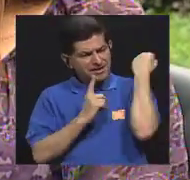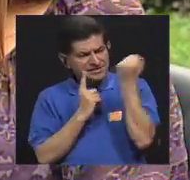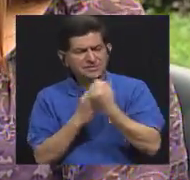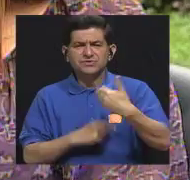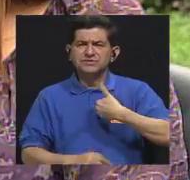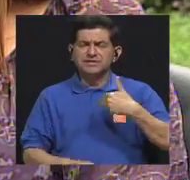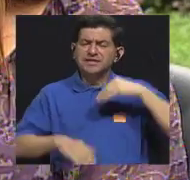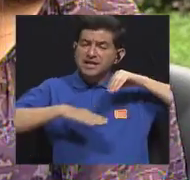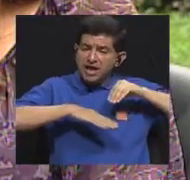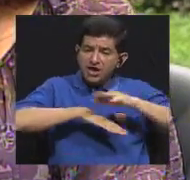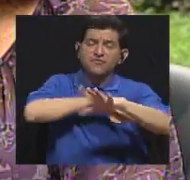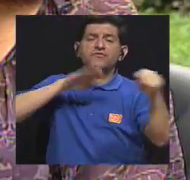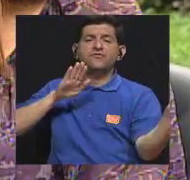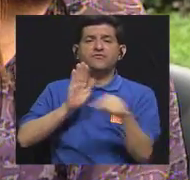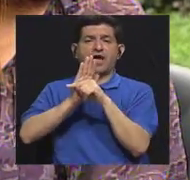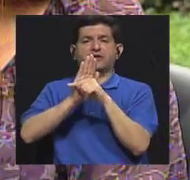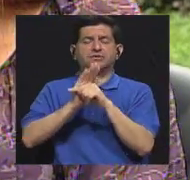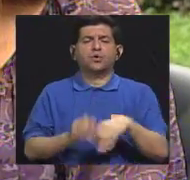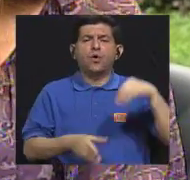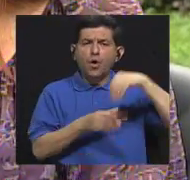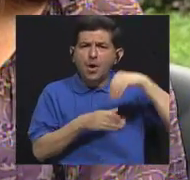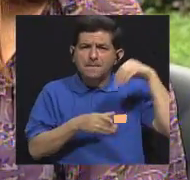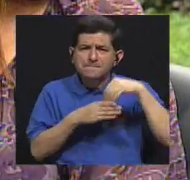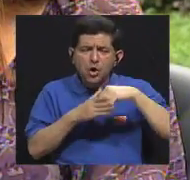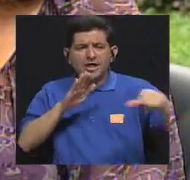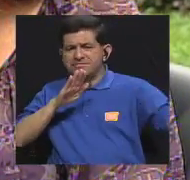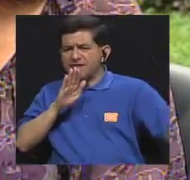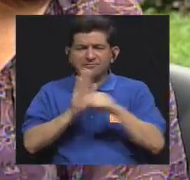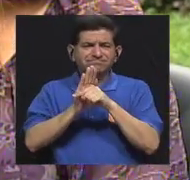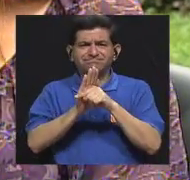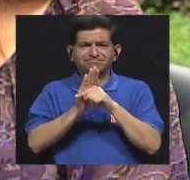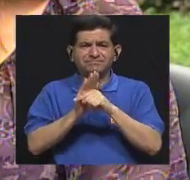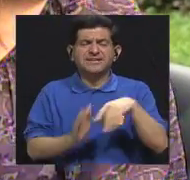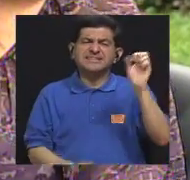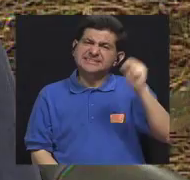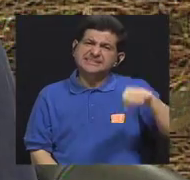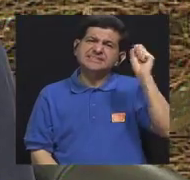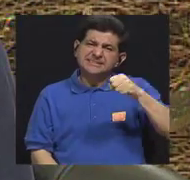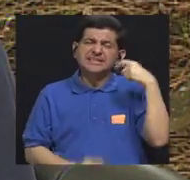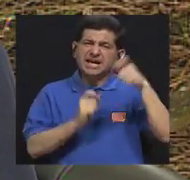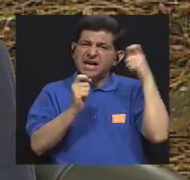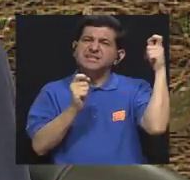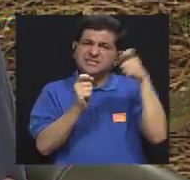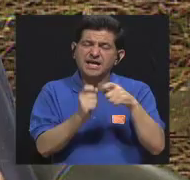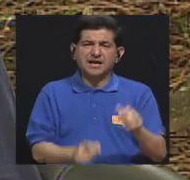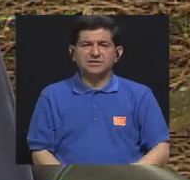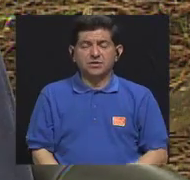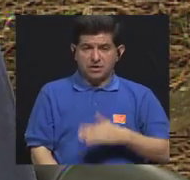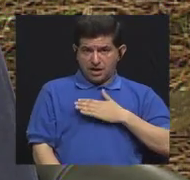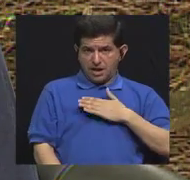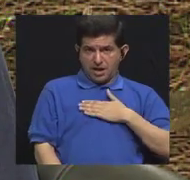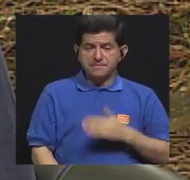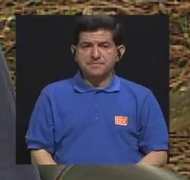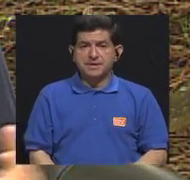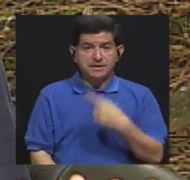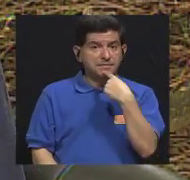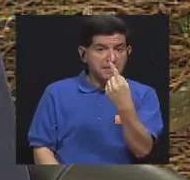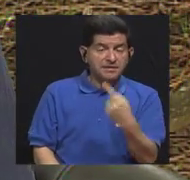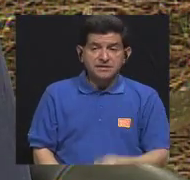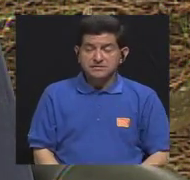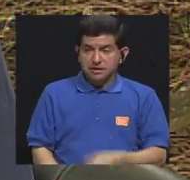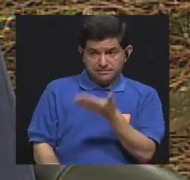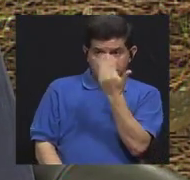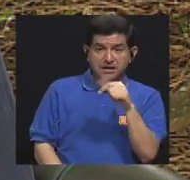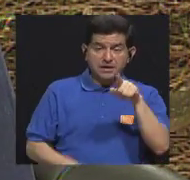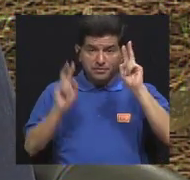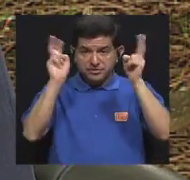tiene cierto efecto negativo o hay un componente ahí de negatividad. Sí, bueno, justamente cuando me llaman, ¿verdad? Por el tema que me llama